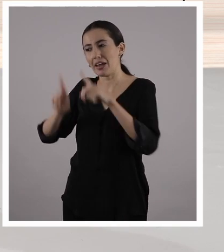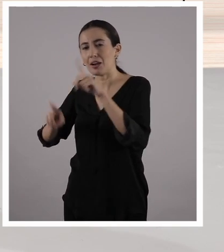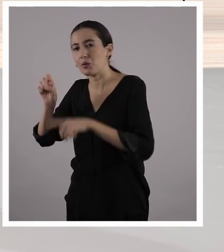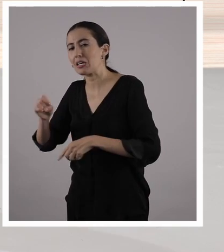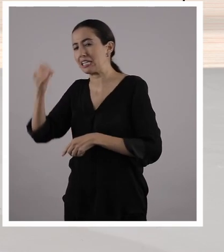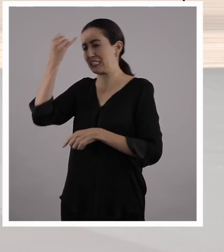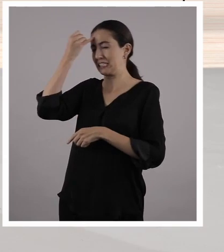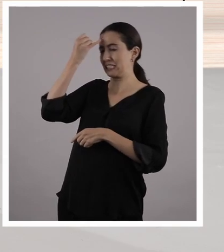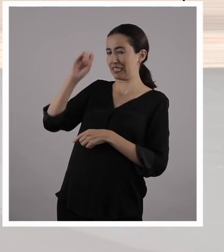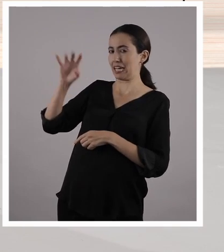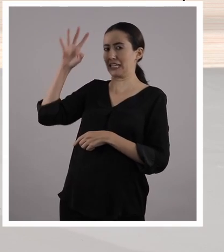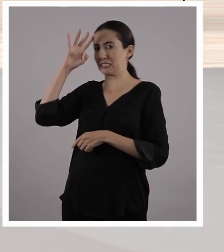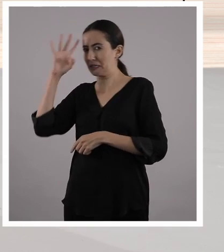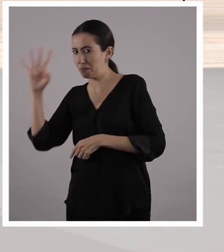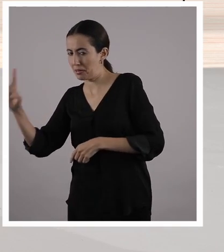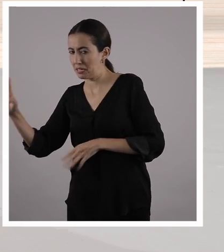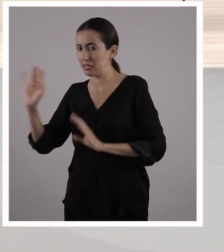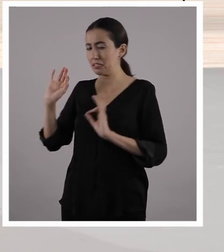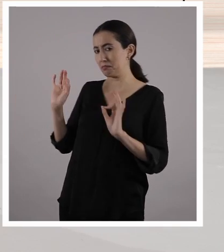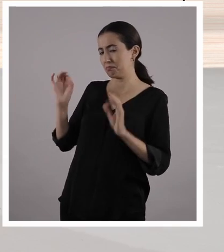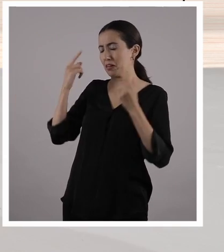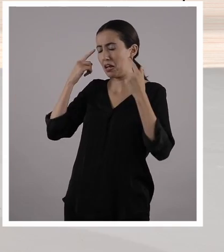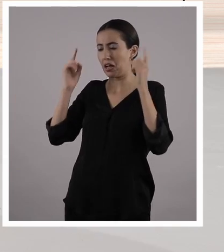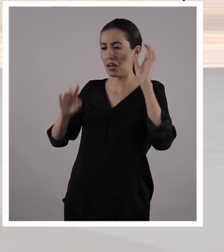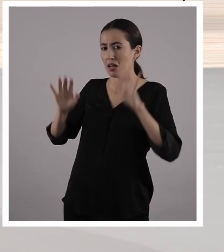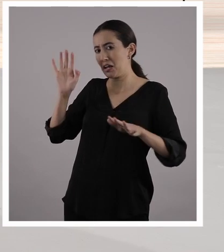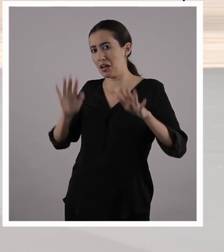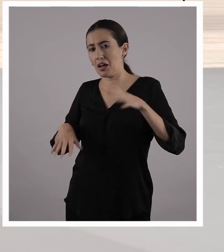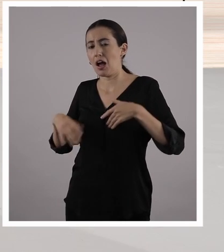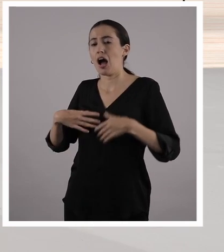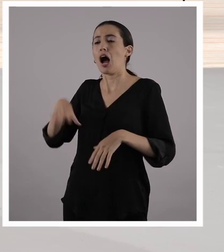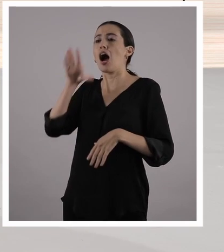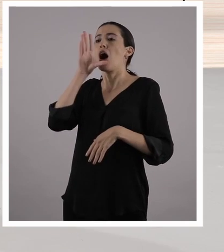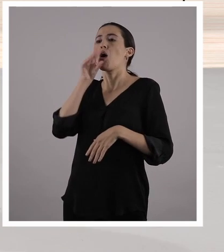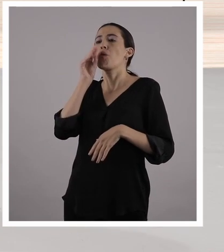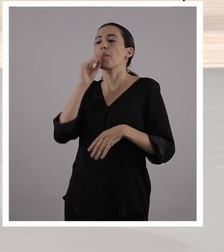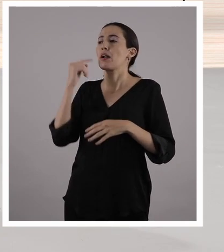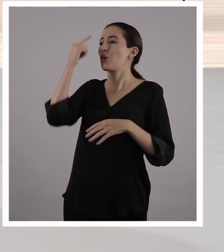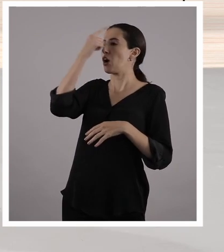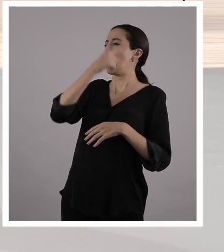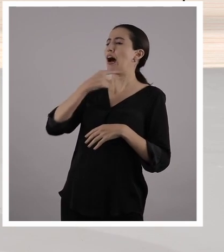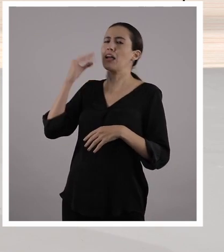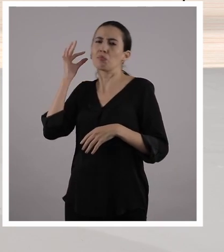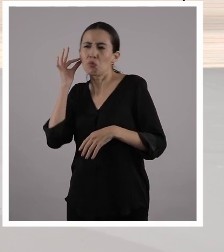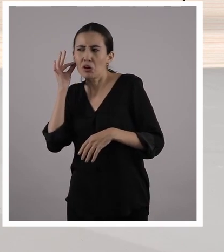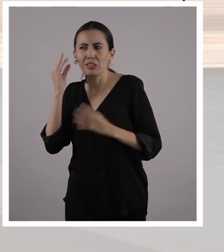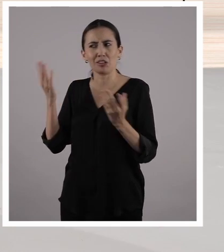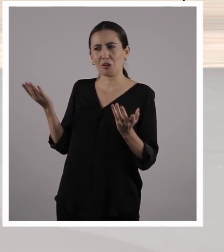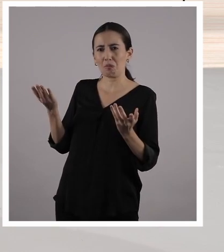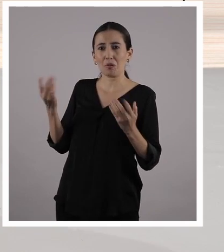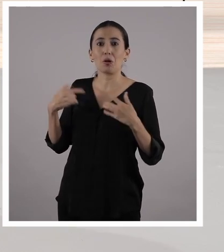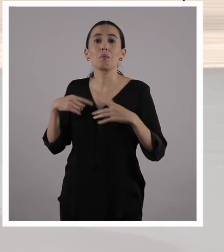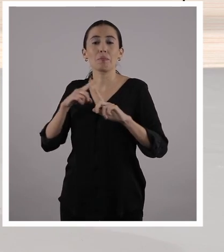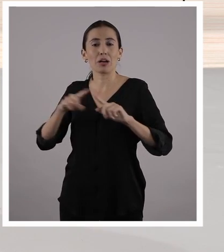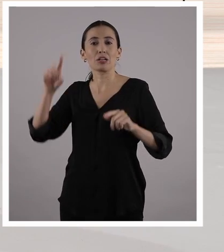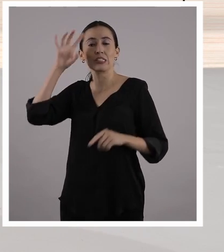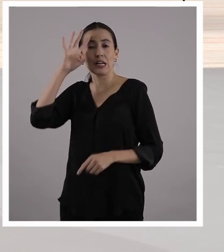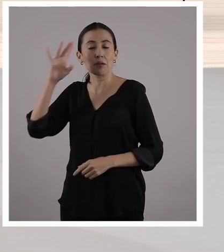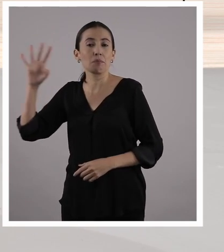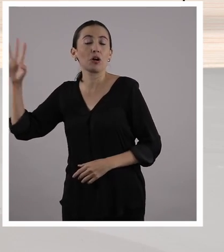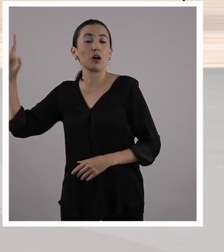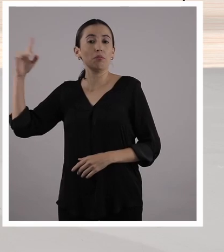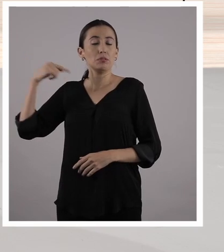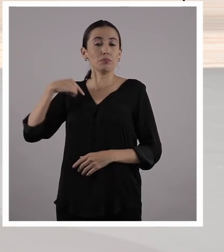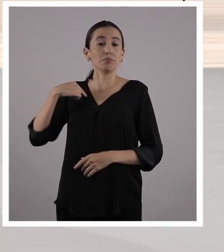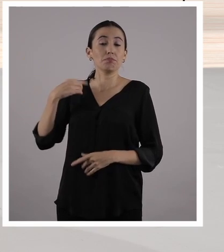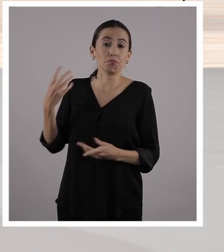también hay algunos entes imaginarios o de la fantasía, porque el relato es bastante curioso, de hecho, cómo sucede. Claro que sí, estos personajes que